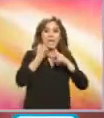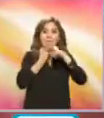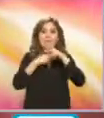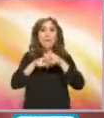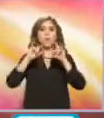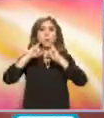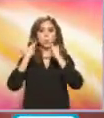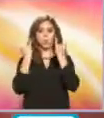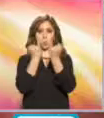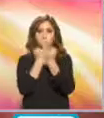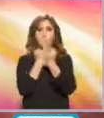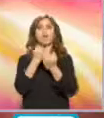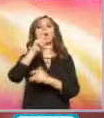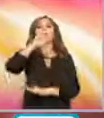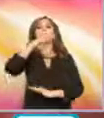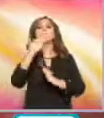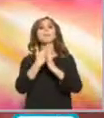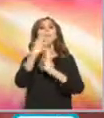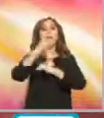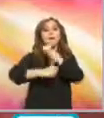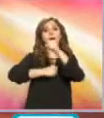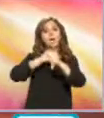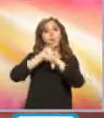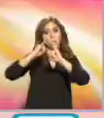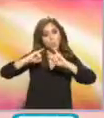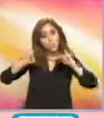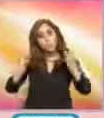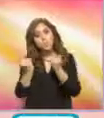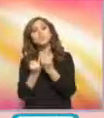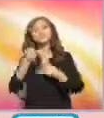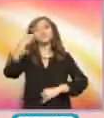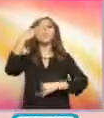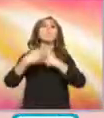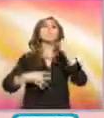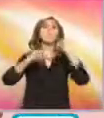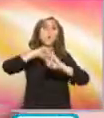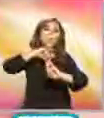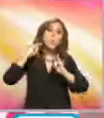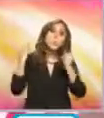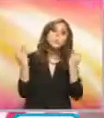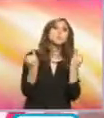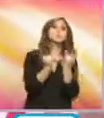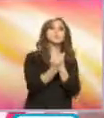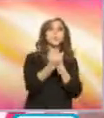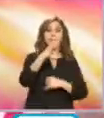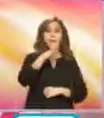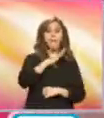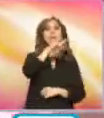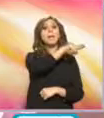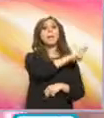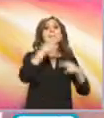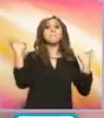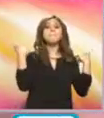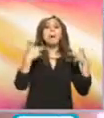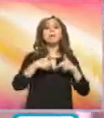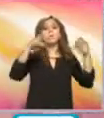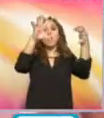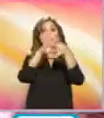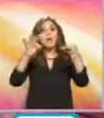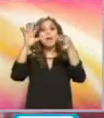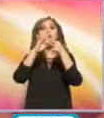acude. No, de nada sirve que te quejes en tu casa y que digas cuánta tarea le dejan a mi hijo, o de lo que te quejes o que no te